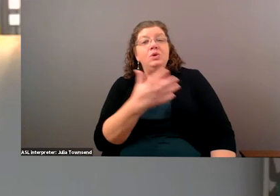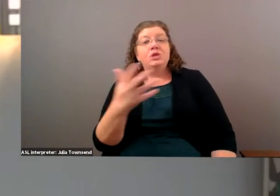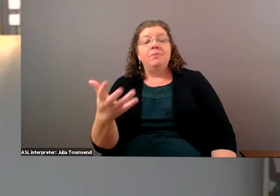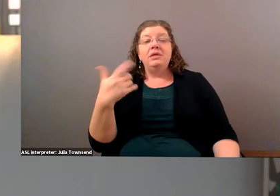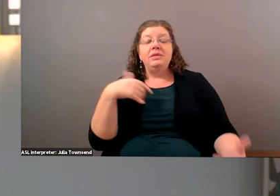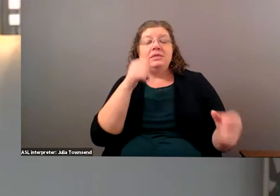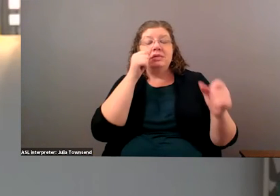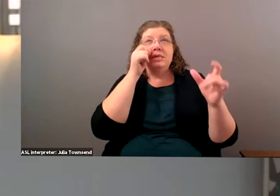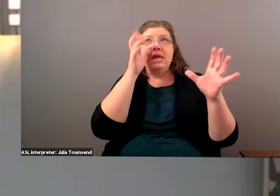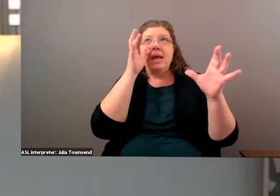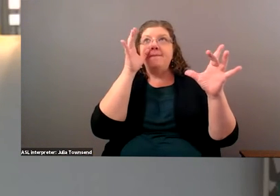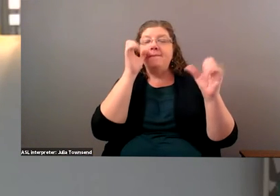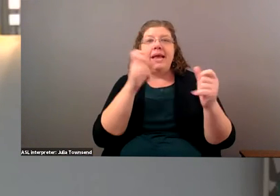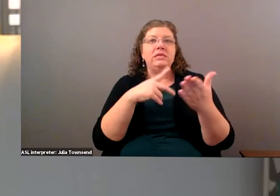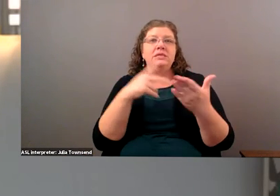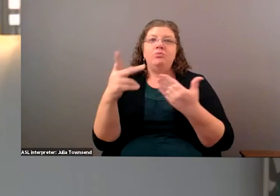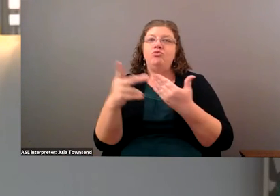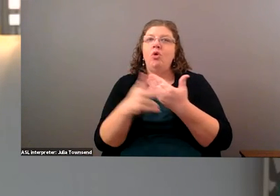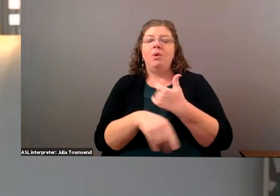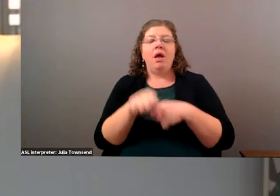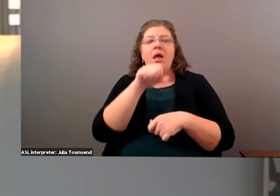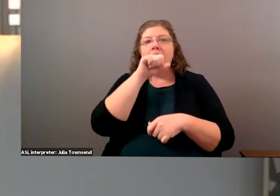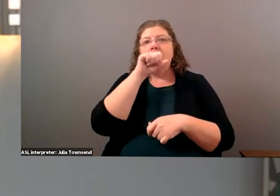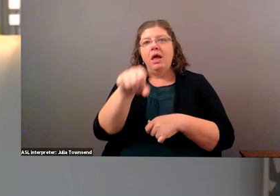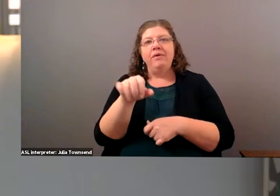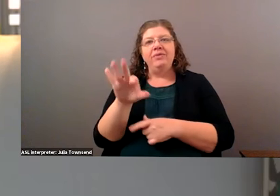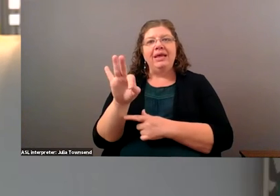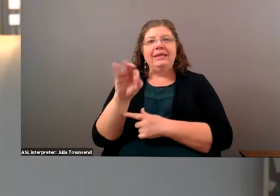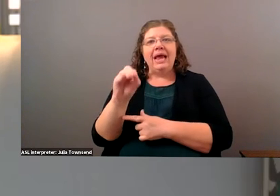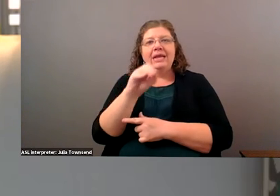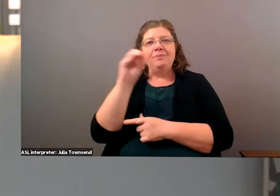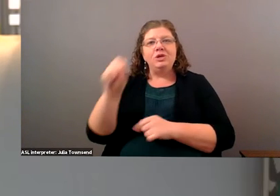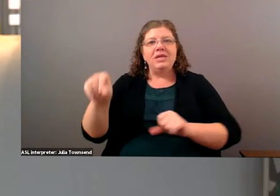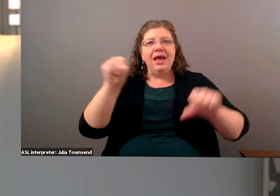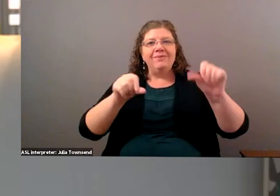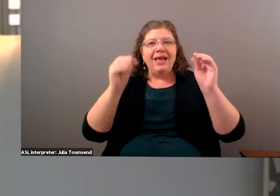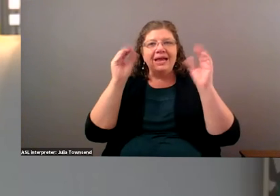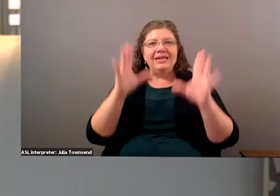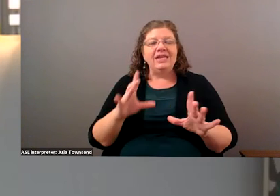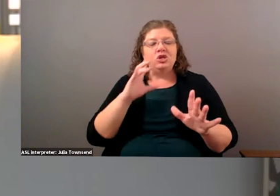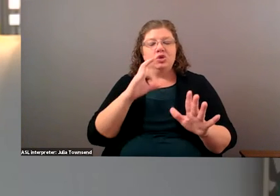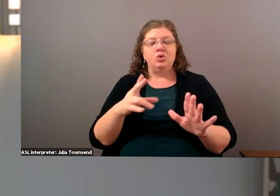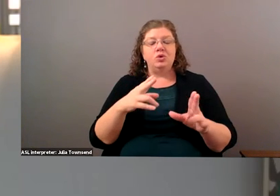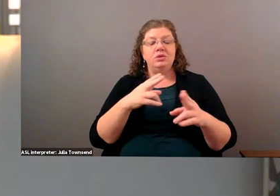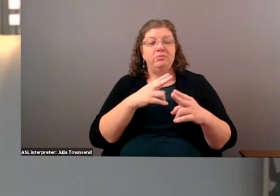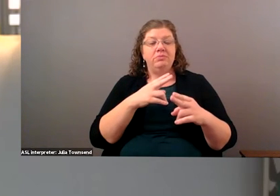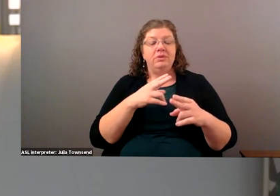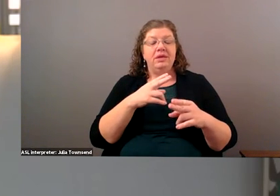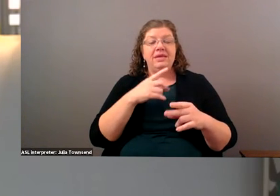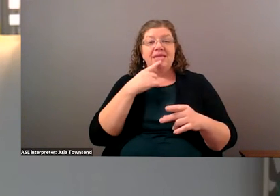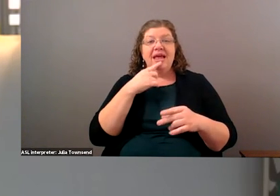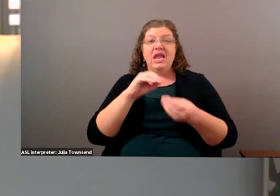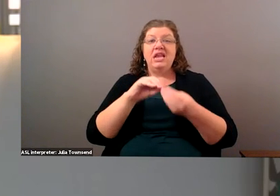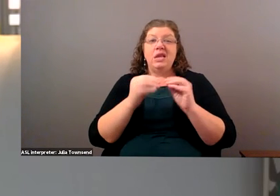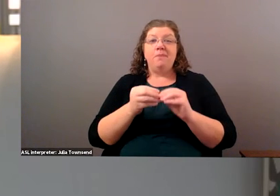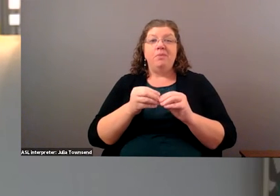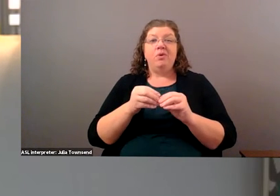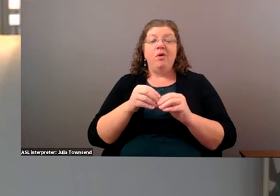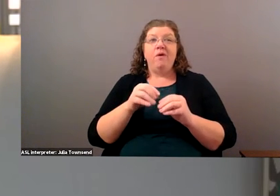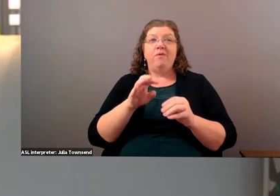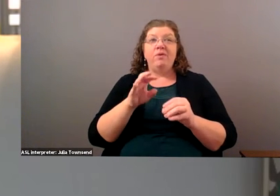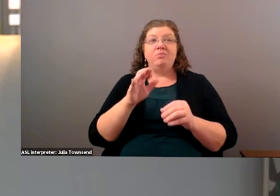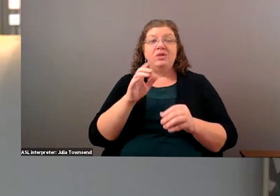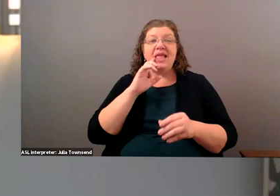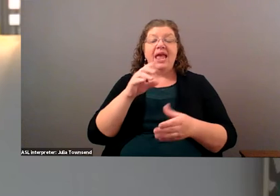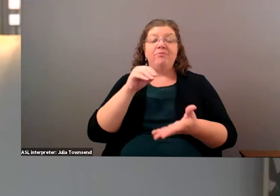programa excepcional y me encanta que 90% de los maestros de ciencia están rankeados como 4 o 5 en una escala de 5. Algunas